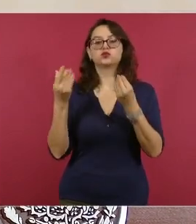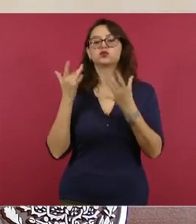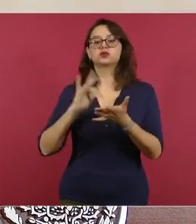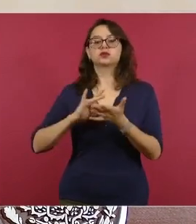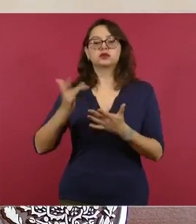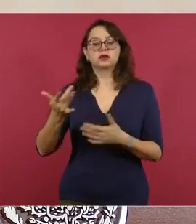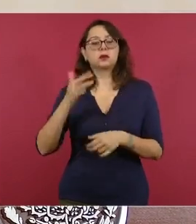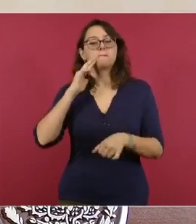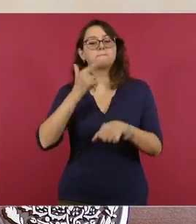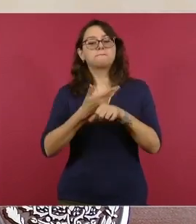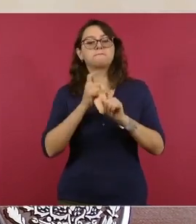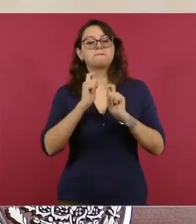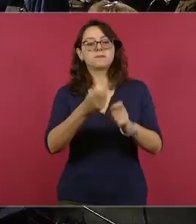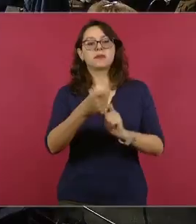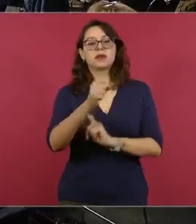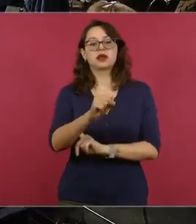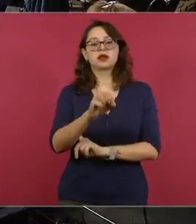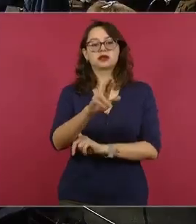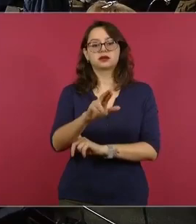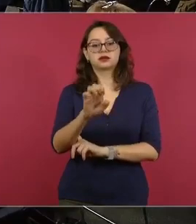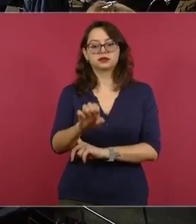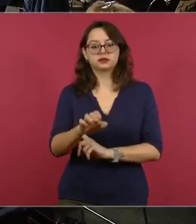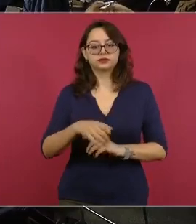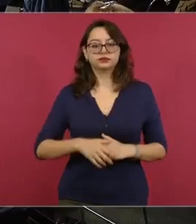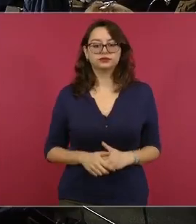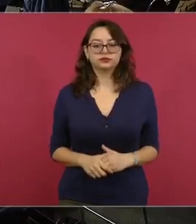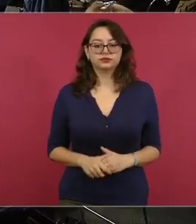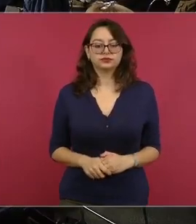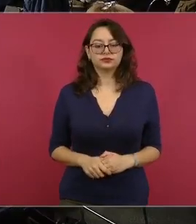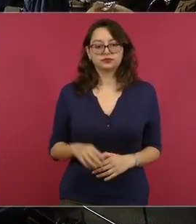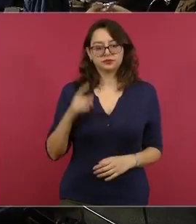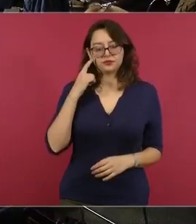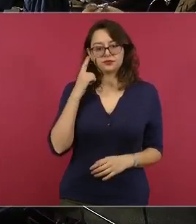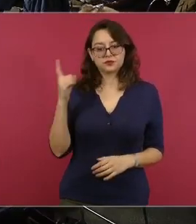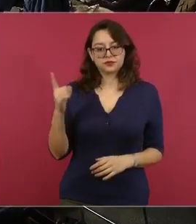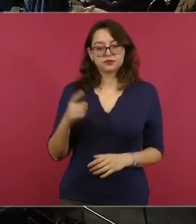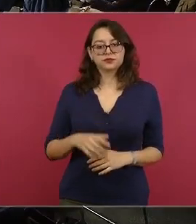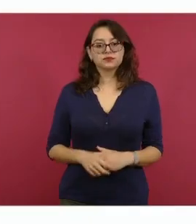Relaciones Exteriores. Ahí está, mire.